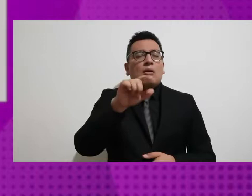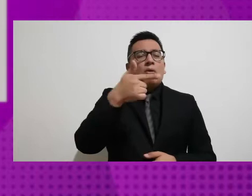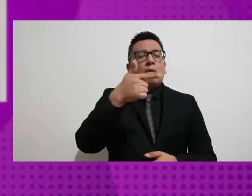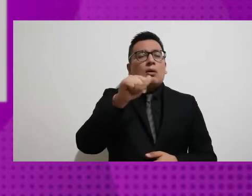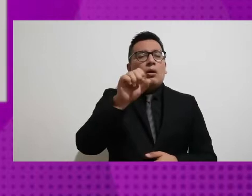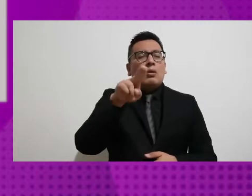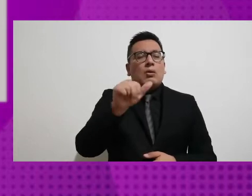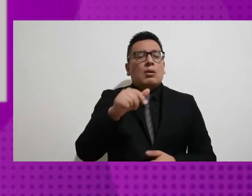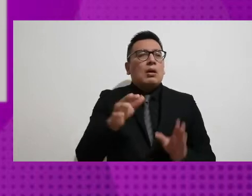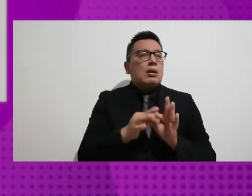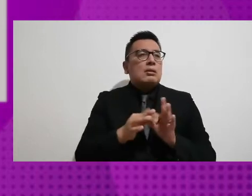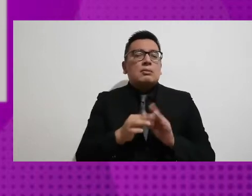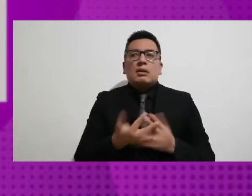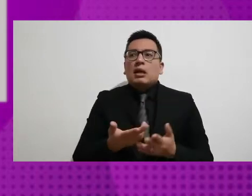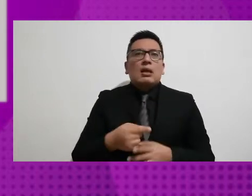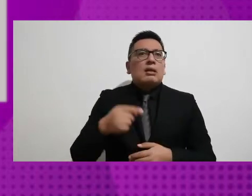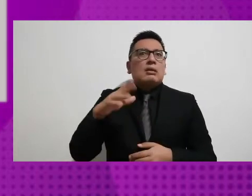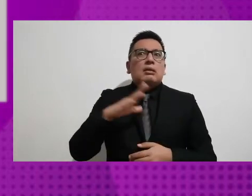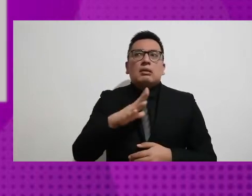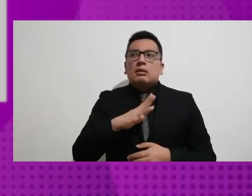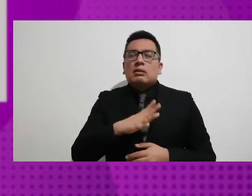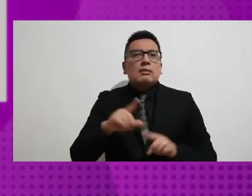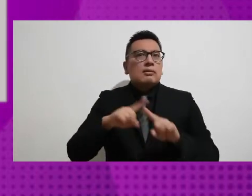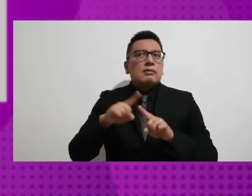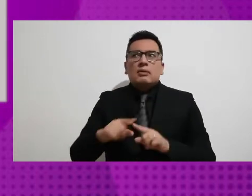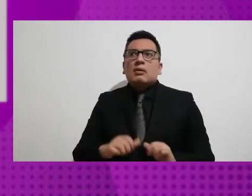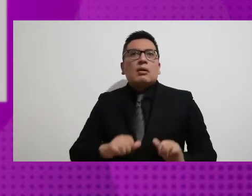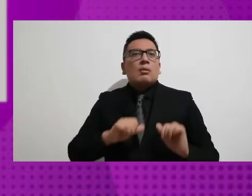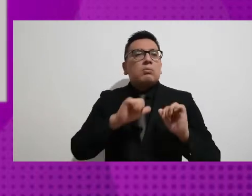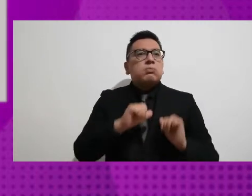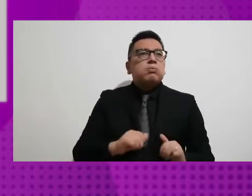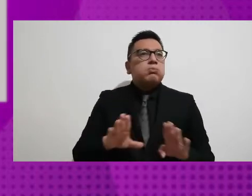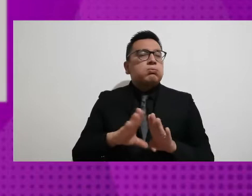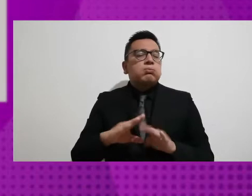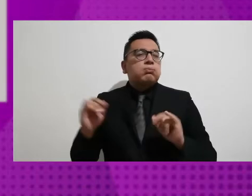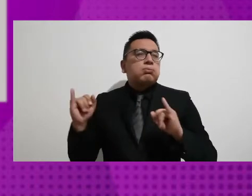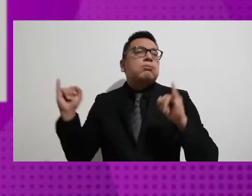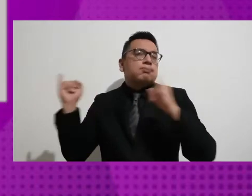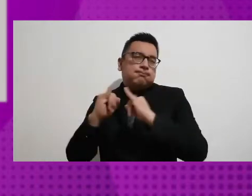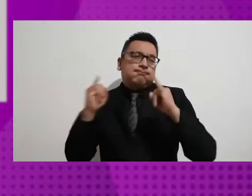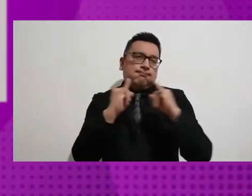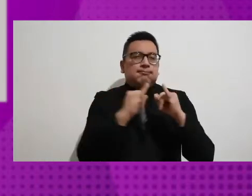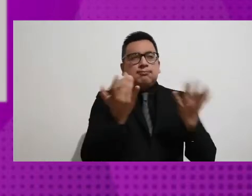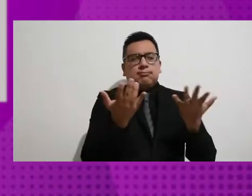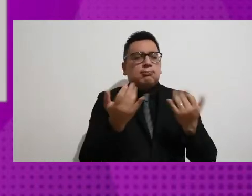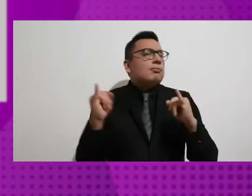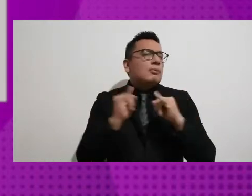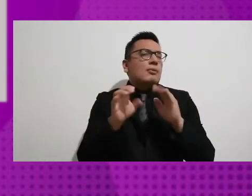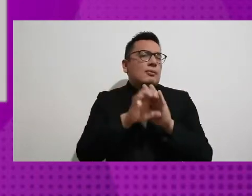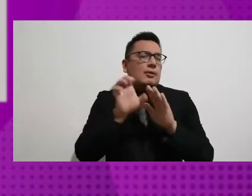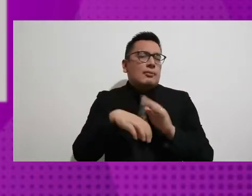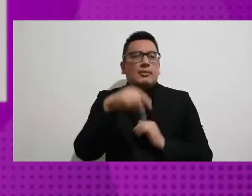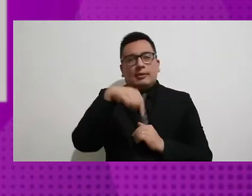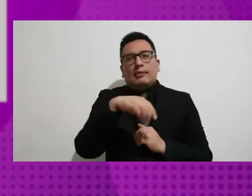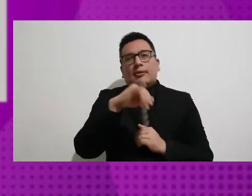los órganos autónomos a los que por supuesto pertenece el Instituto Electoral de Coahuila. Y finalmente,